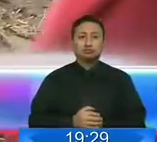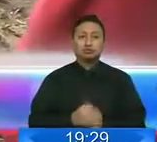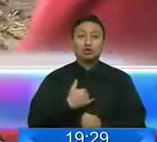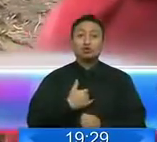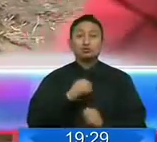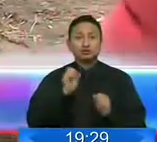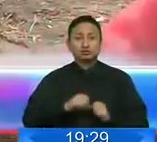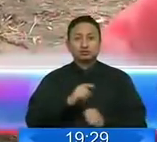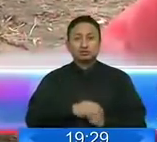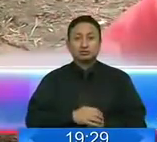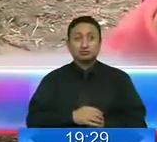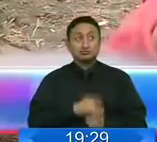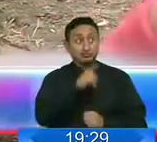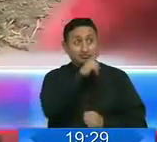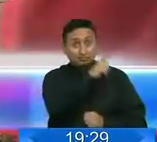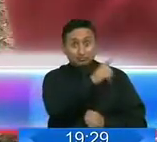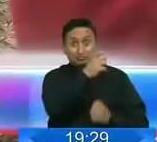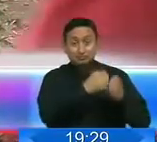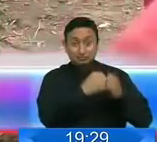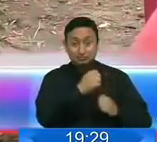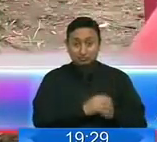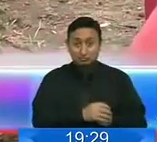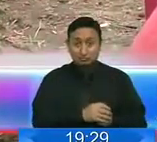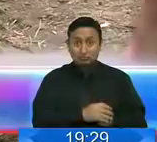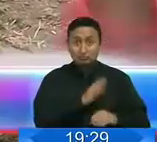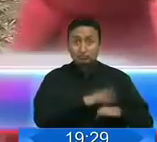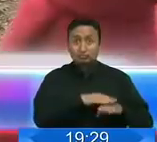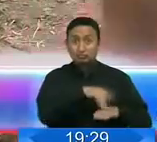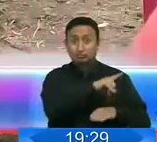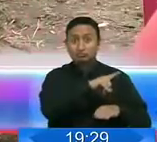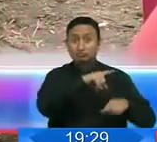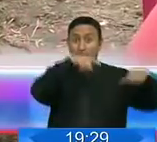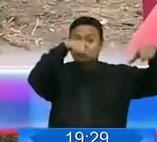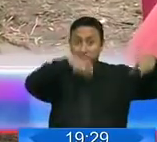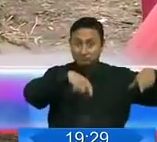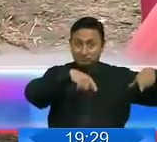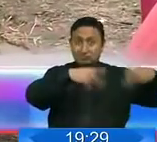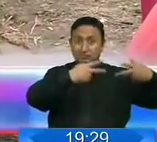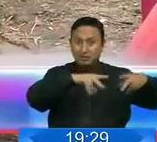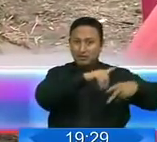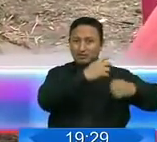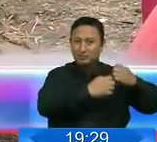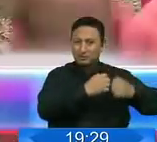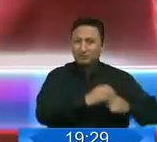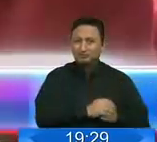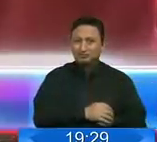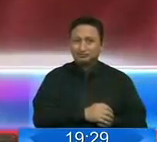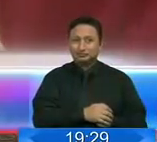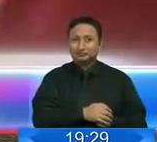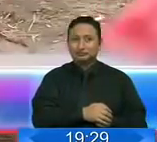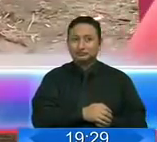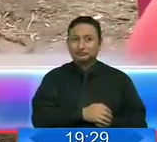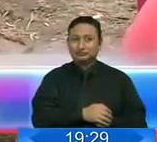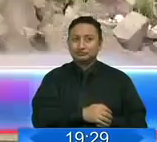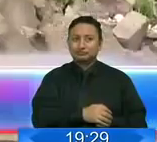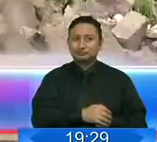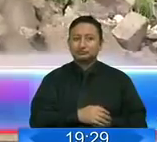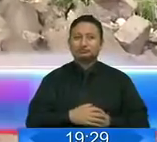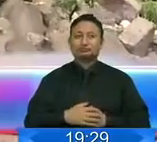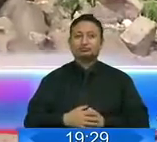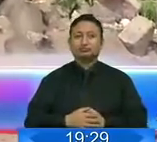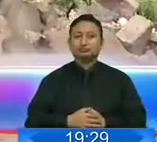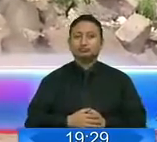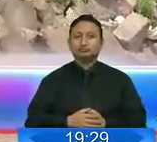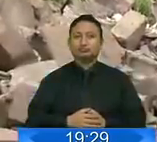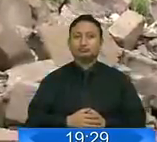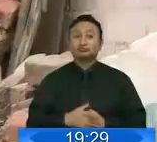ese es el que afectó, aparte de lo que de allá de la Liga Barrial también parece que es que me ha estado afectando ahí, a todo ese bote. Además de que